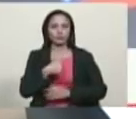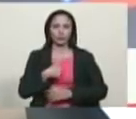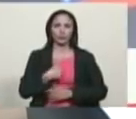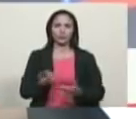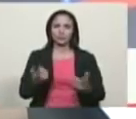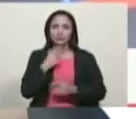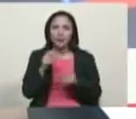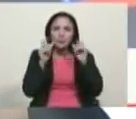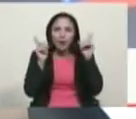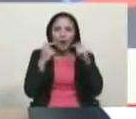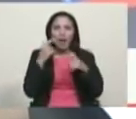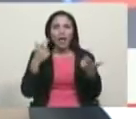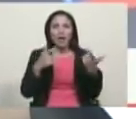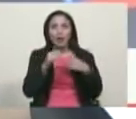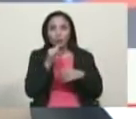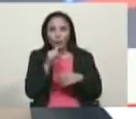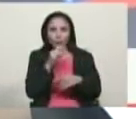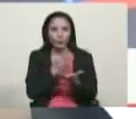En los noticieros,